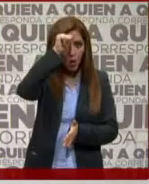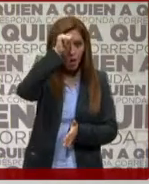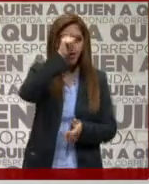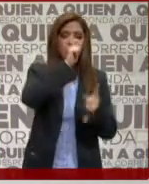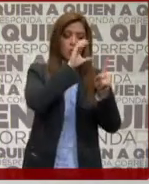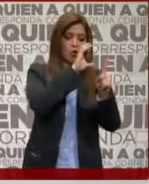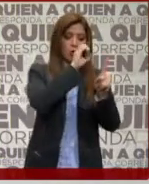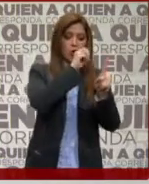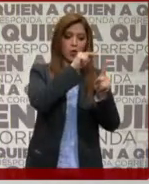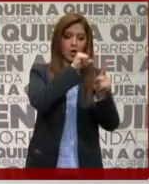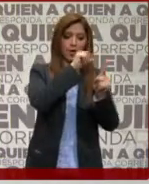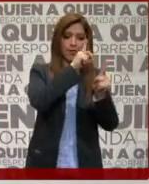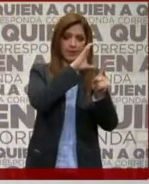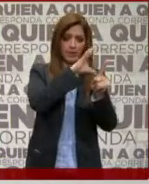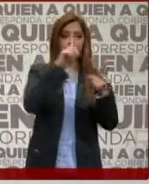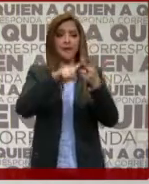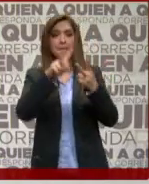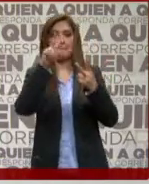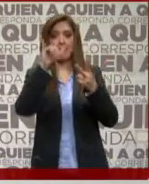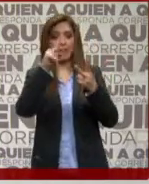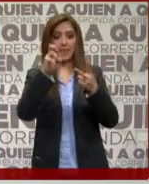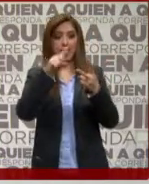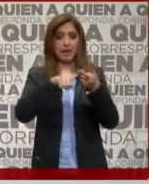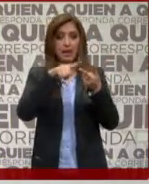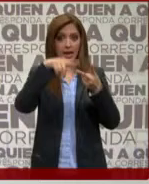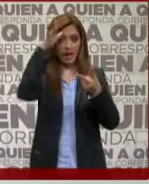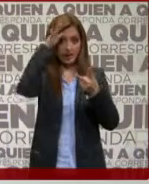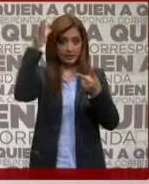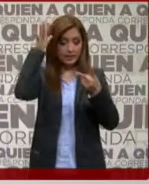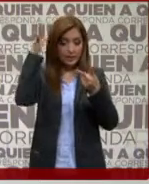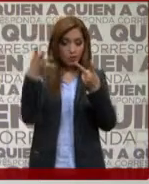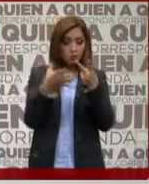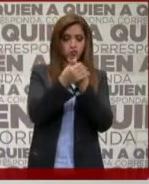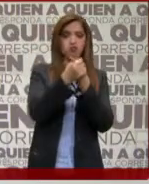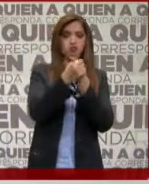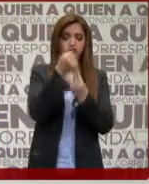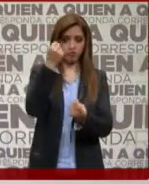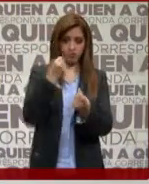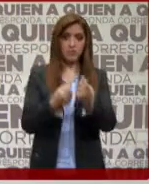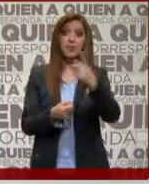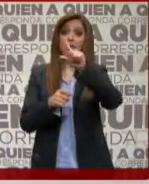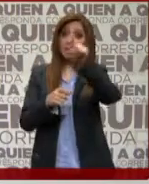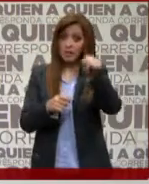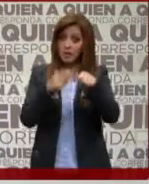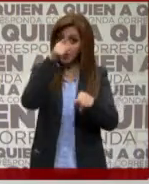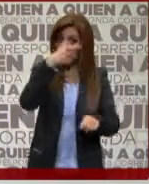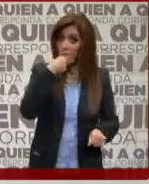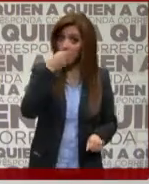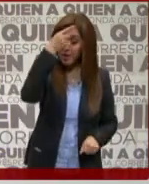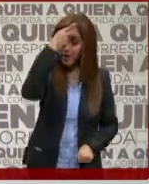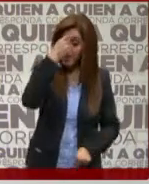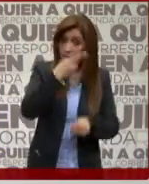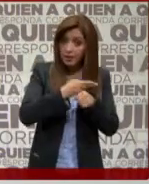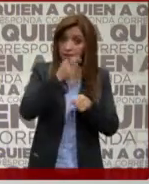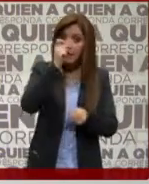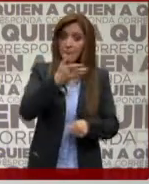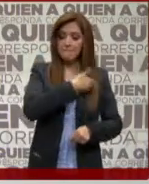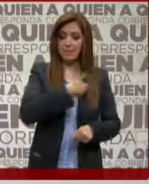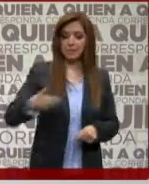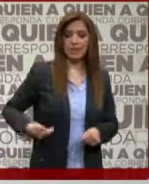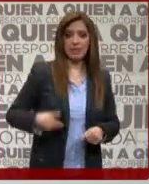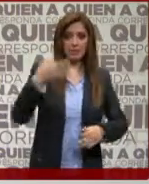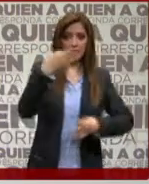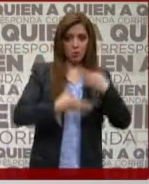conadic y vive de fundación azteca de grupo salinas y está aquí precisamente licencia estaba en la opción a barragán presidente ejecutivo de fundación azteca